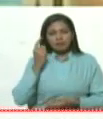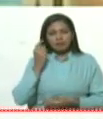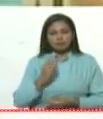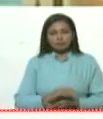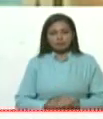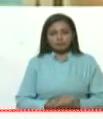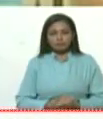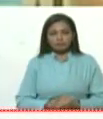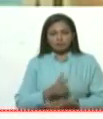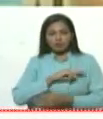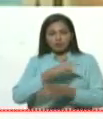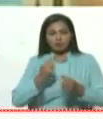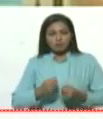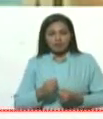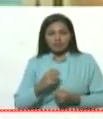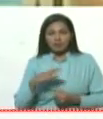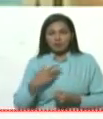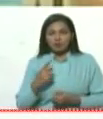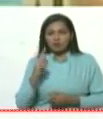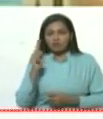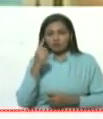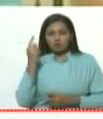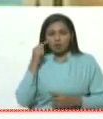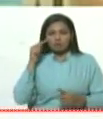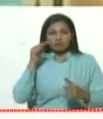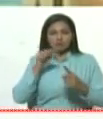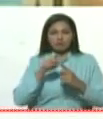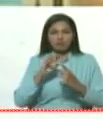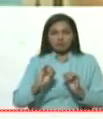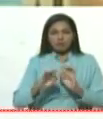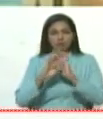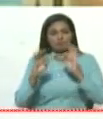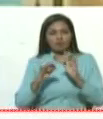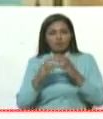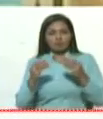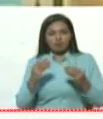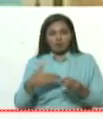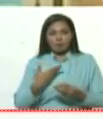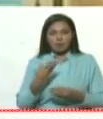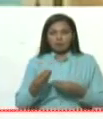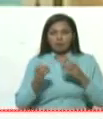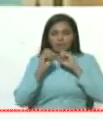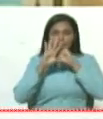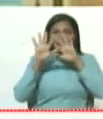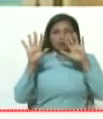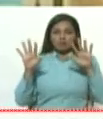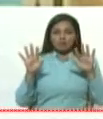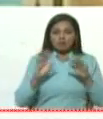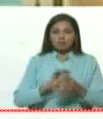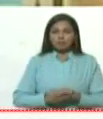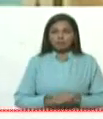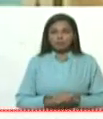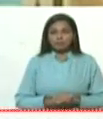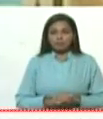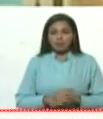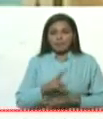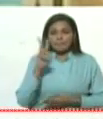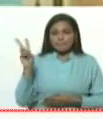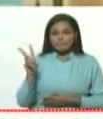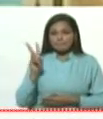el poder nacional en una sola visión, en un plan nacional para que Venezuela brille, para que